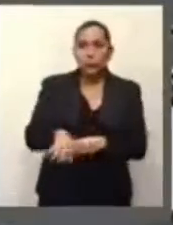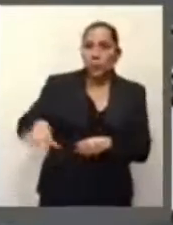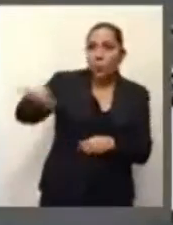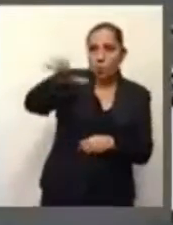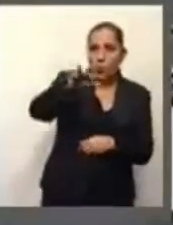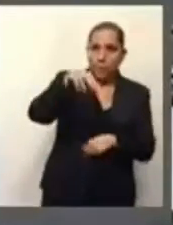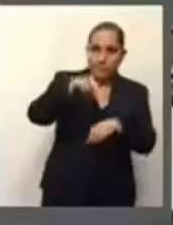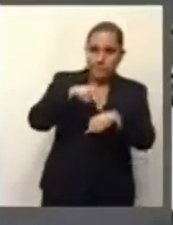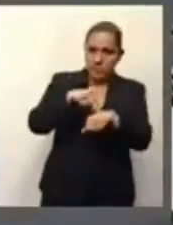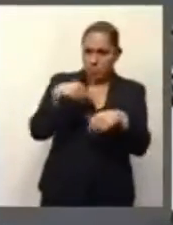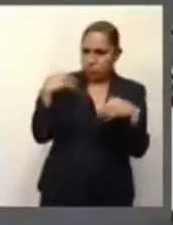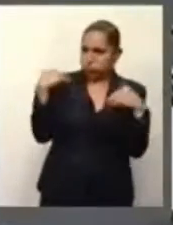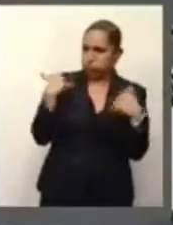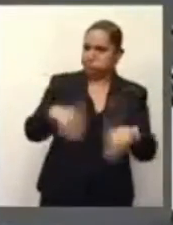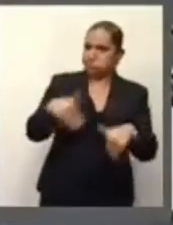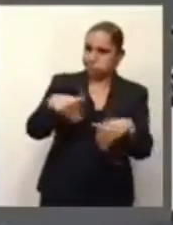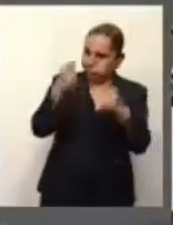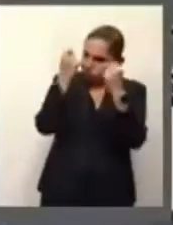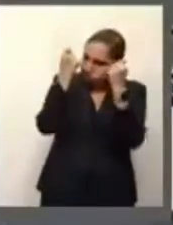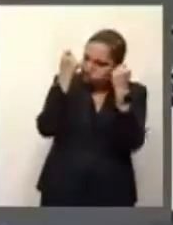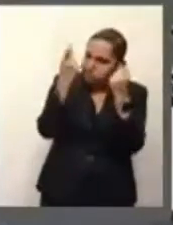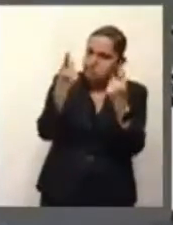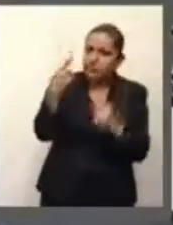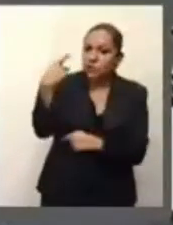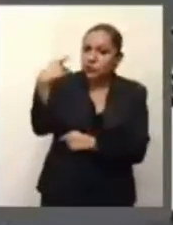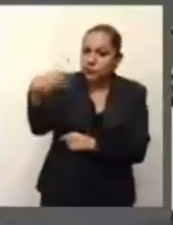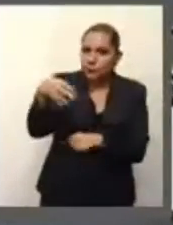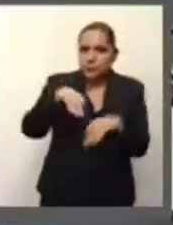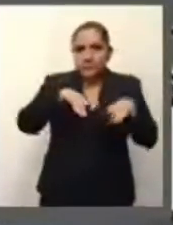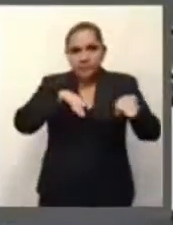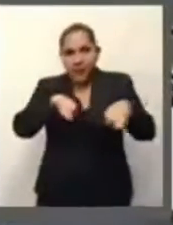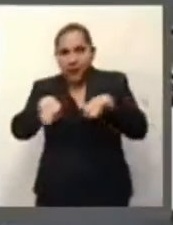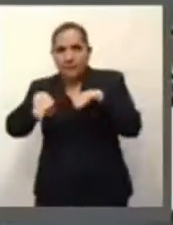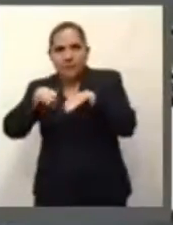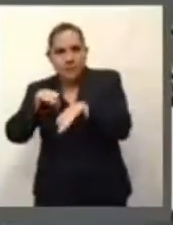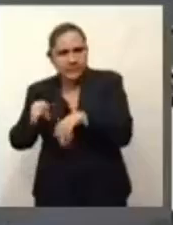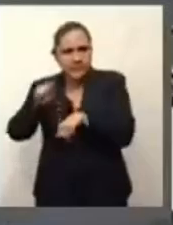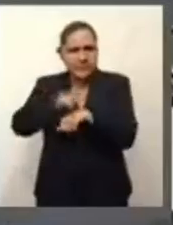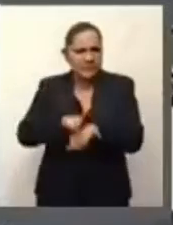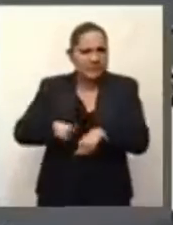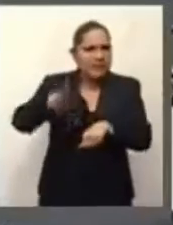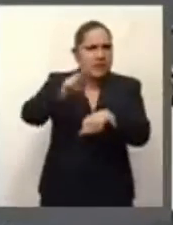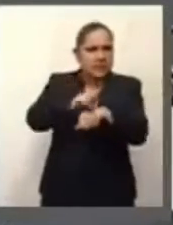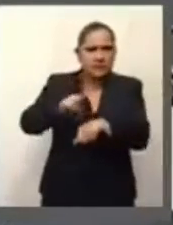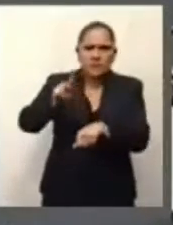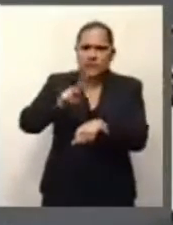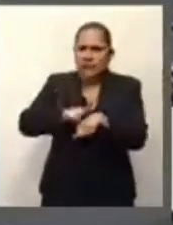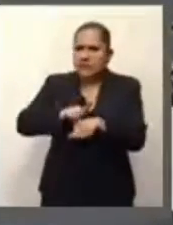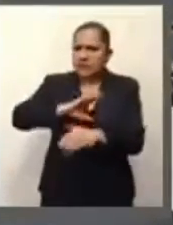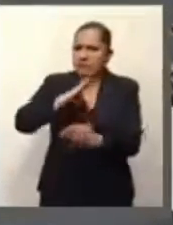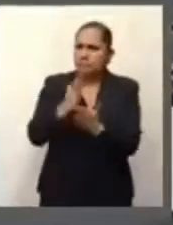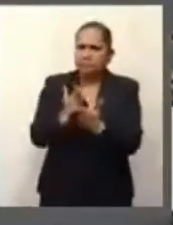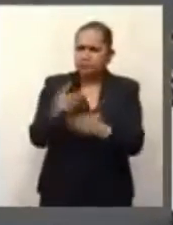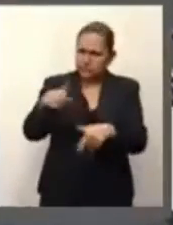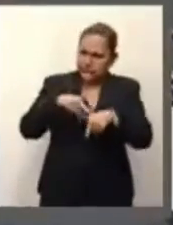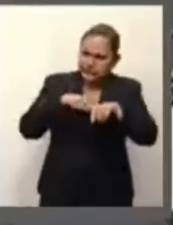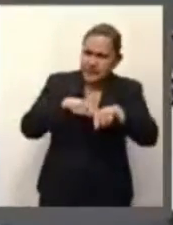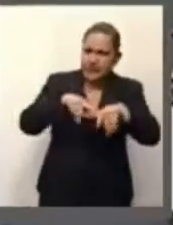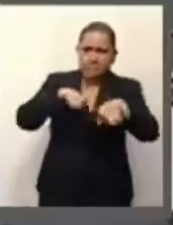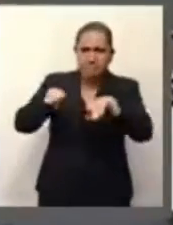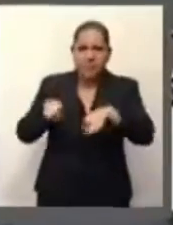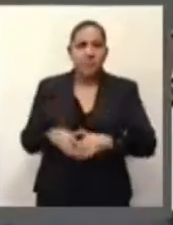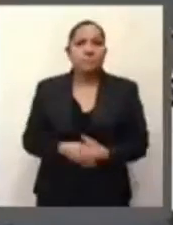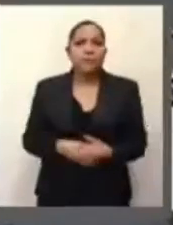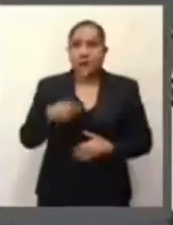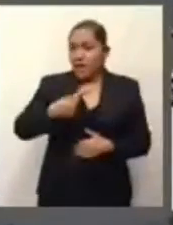grande reconocimiento a la incansable labor que desempeñan día con día, porque son los médicos